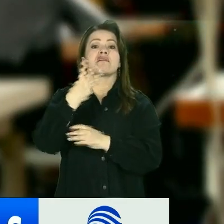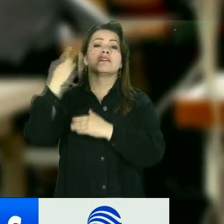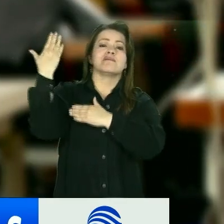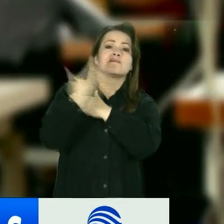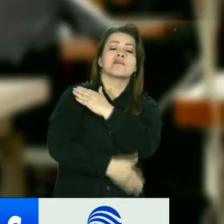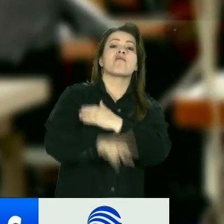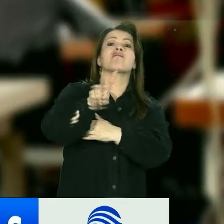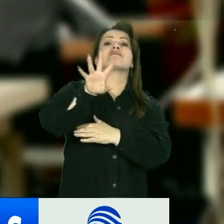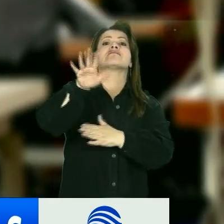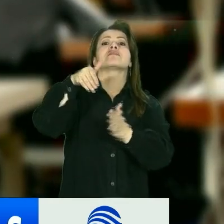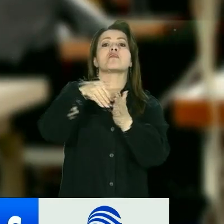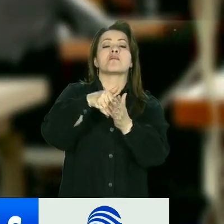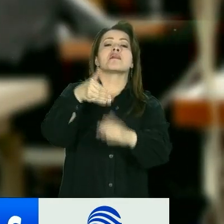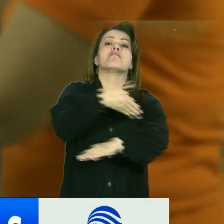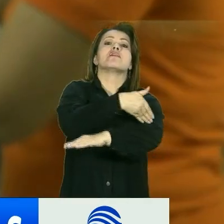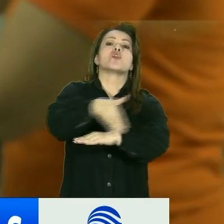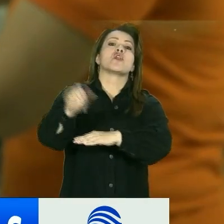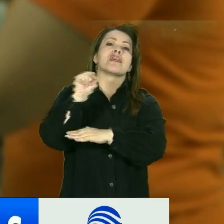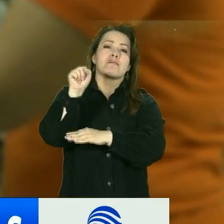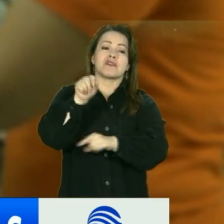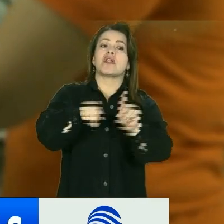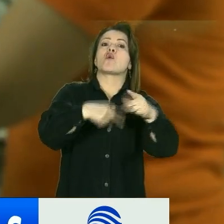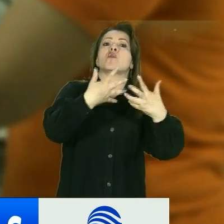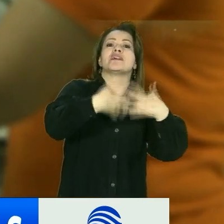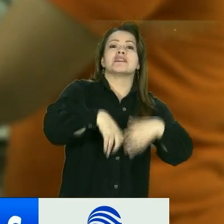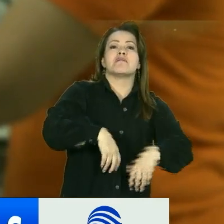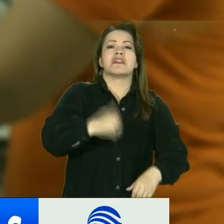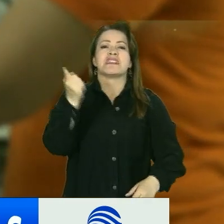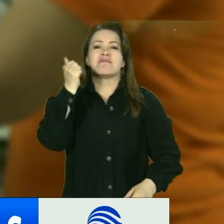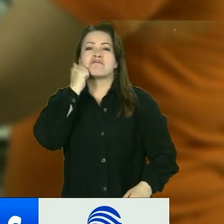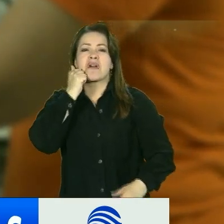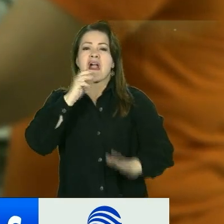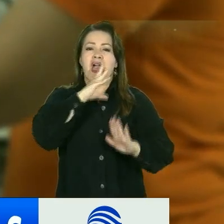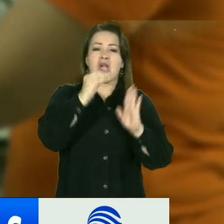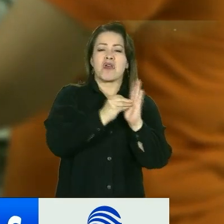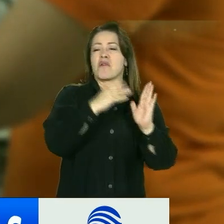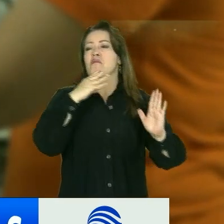de 25 mil millones de pesos a las empresas que han incumplido el Código Sustantivo del Trabajo.